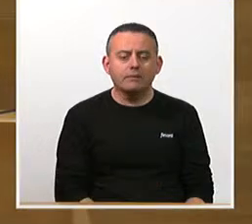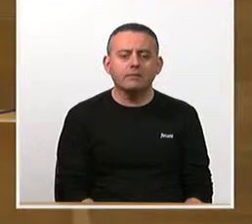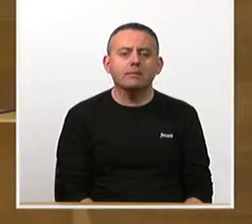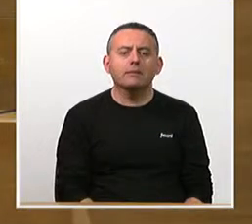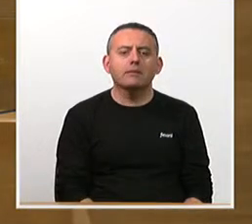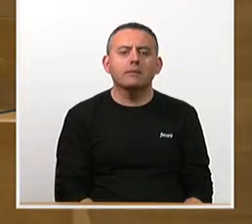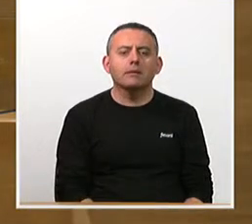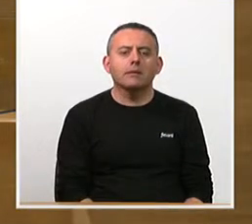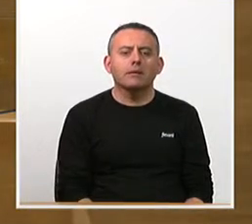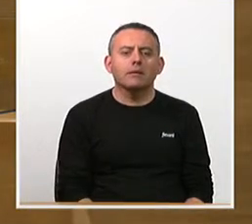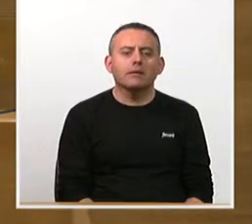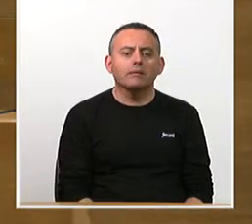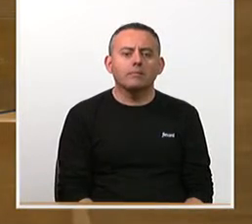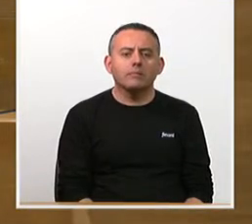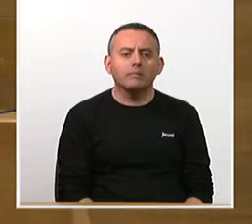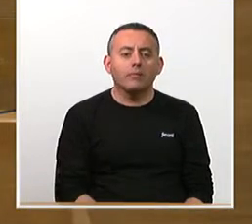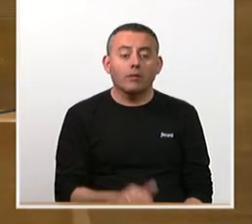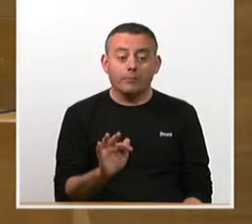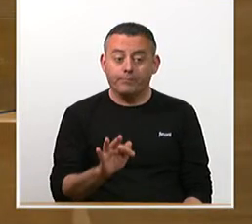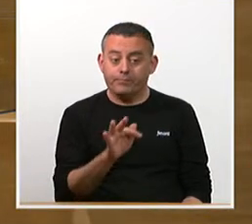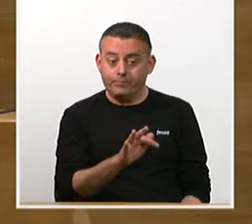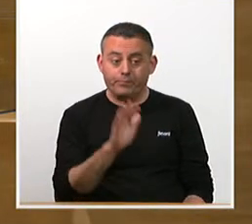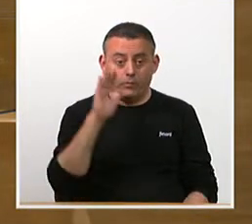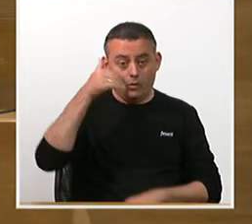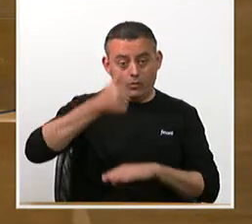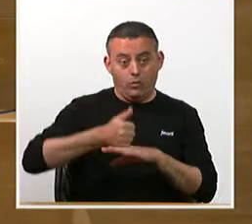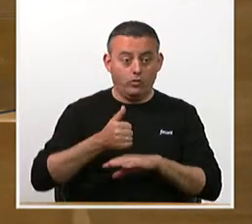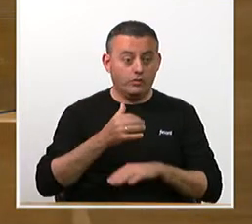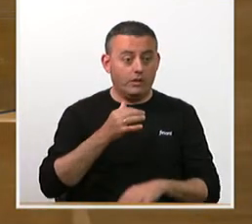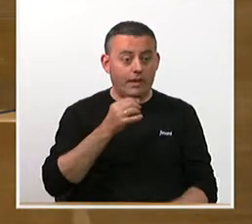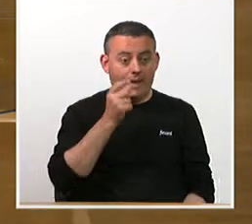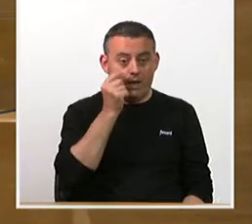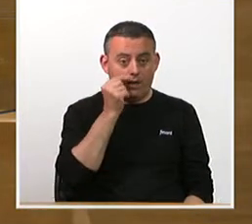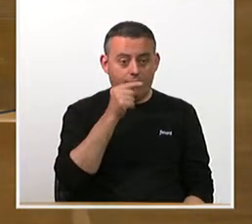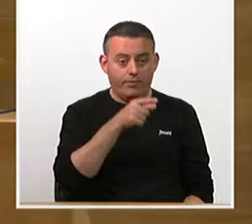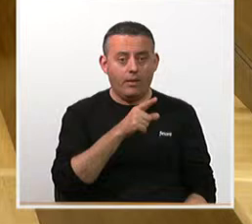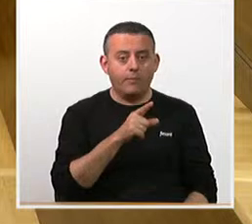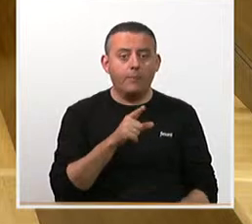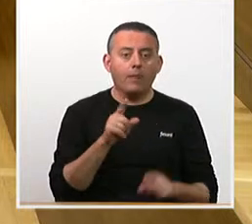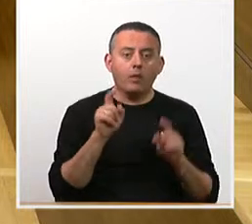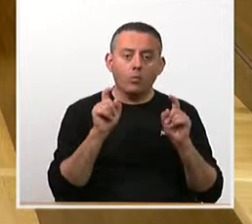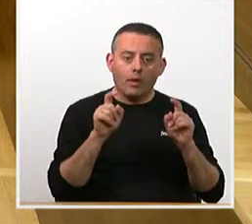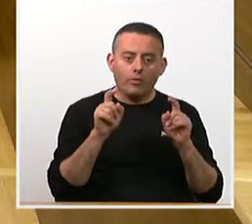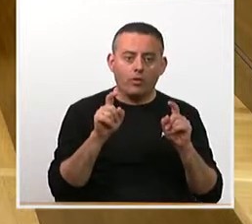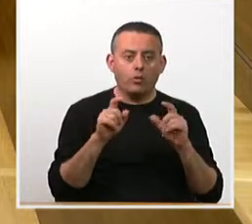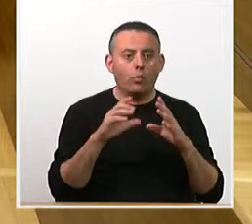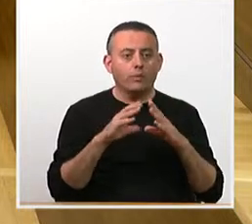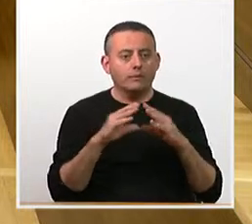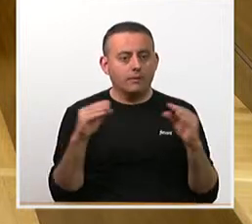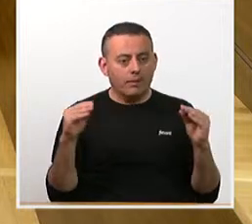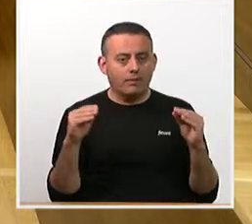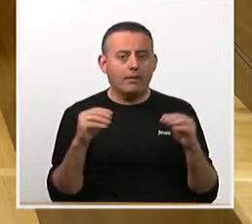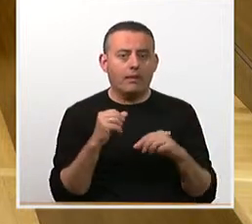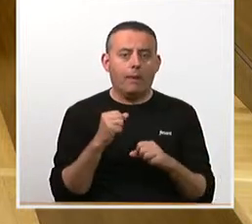gracias tiene la palabra el honorable conseller de educación universidades y